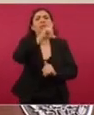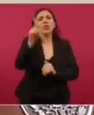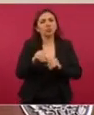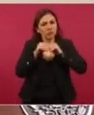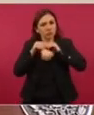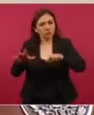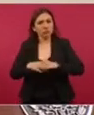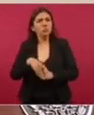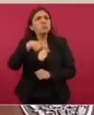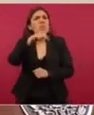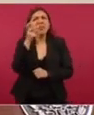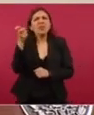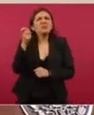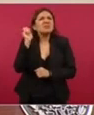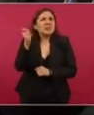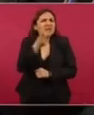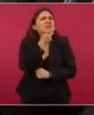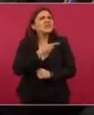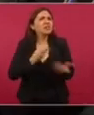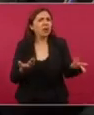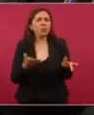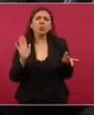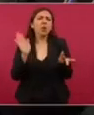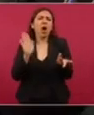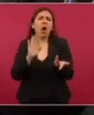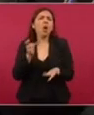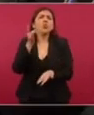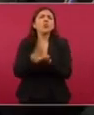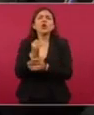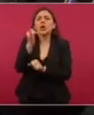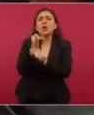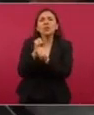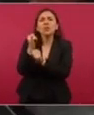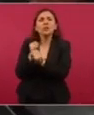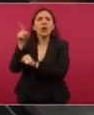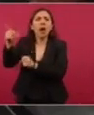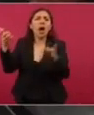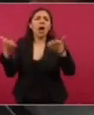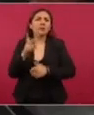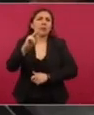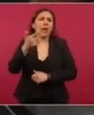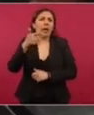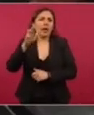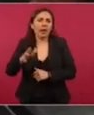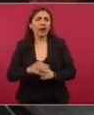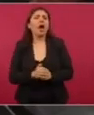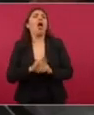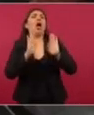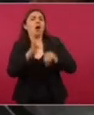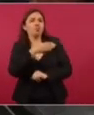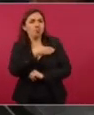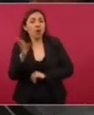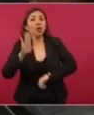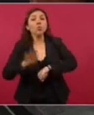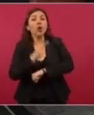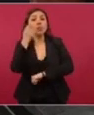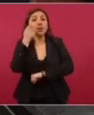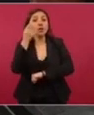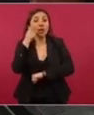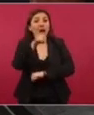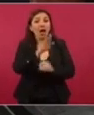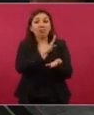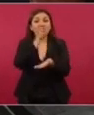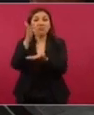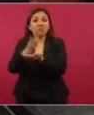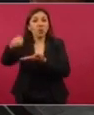Pero dígame qué onda, qué pasa, qué. No, pues nomás es parte de la investigación que está haciendo PGR. Bueno, porque llegaron y aquí le pues ahí